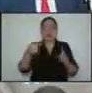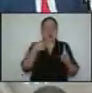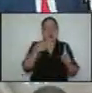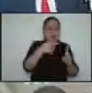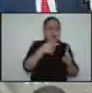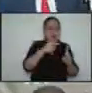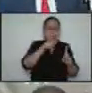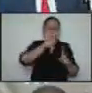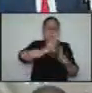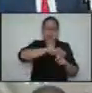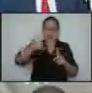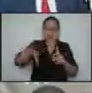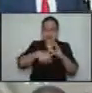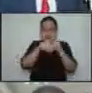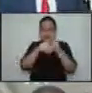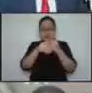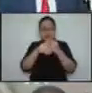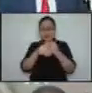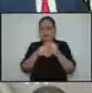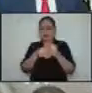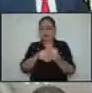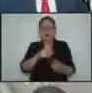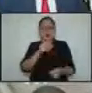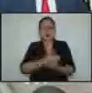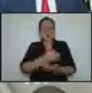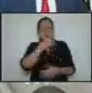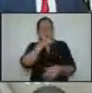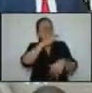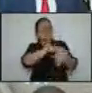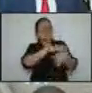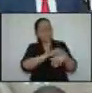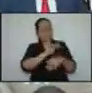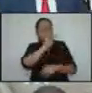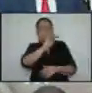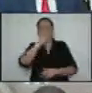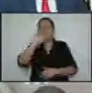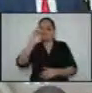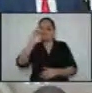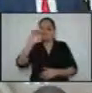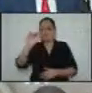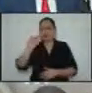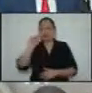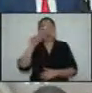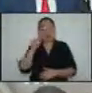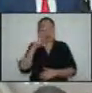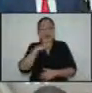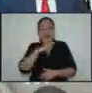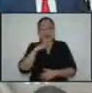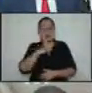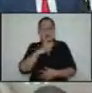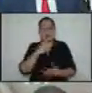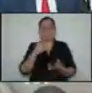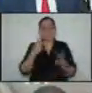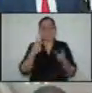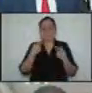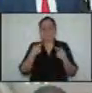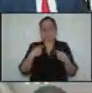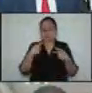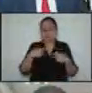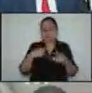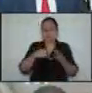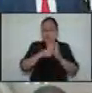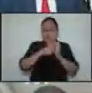controversia, porque se le hace un llamado consciente, responsable a los periodistas